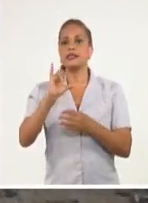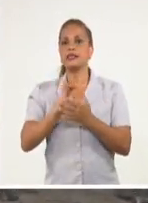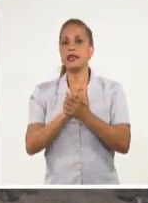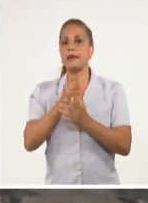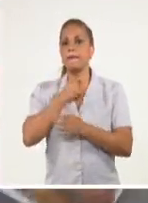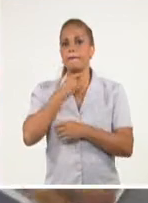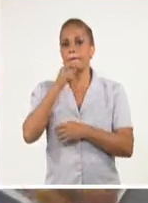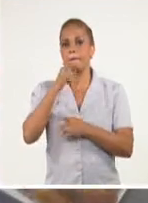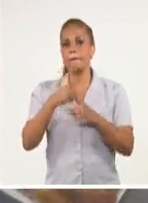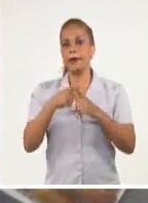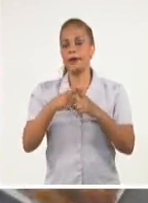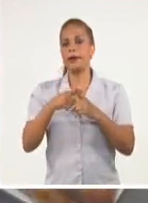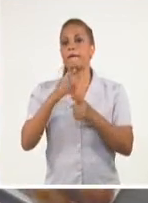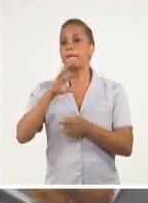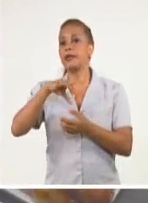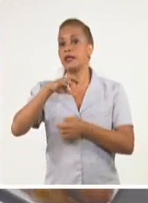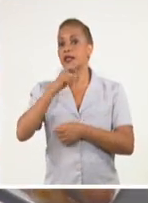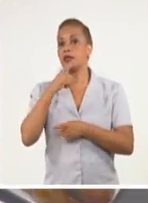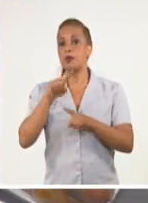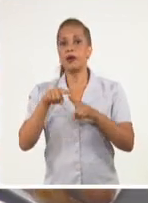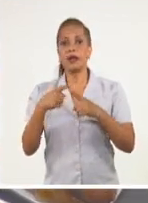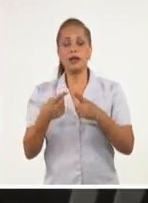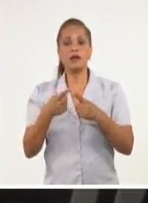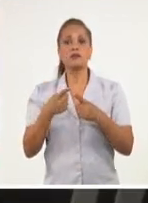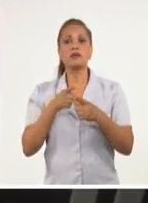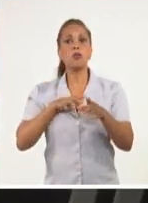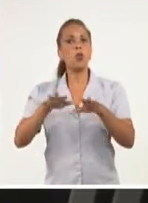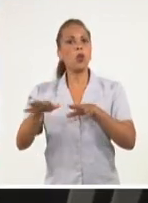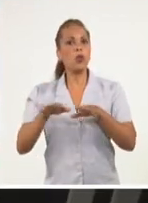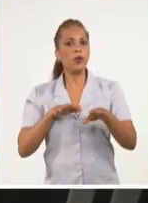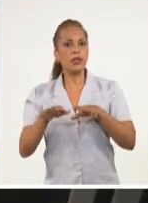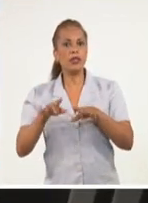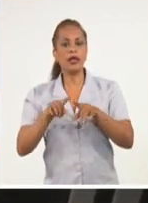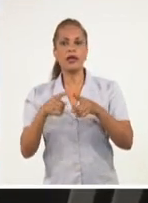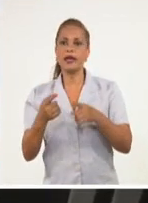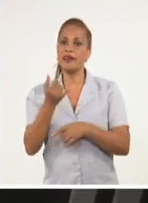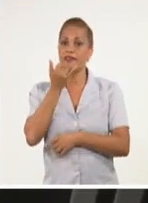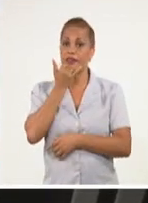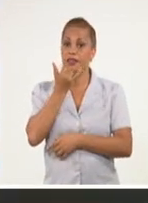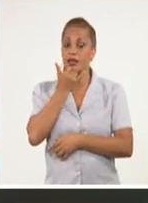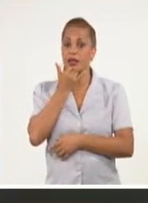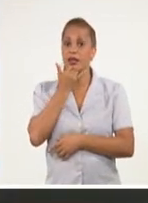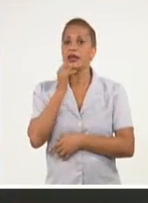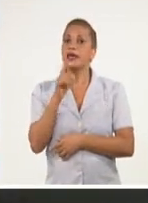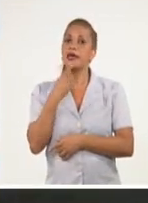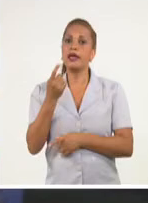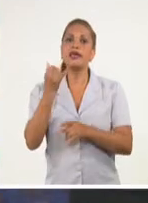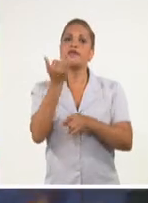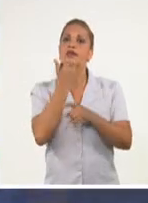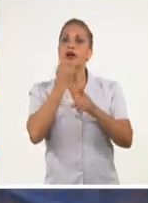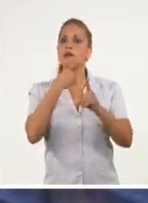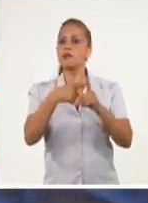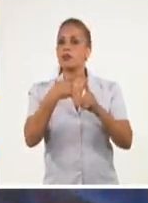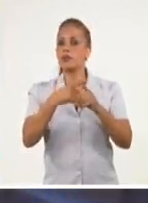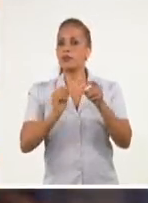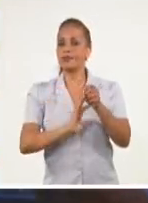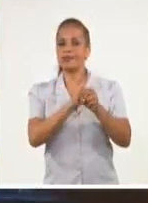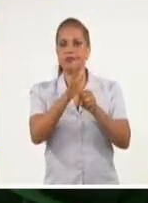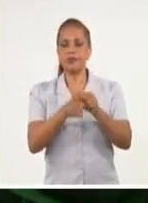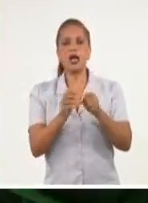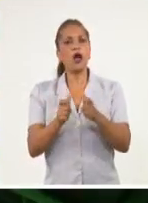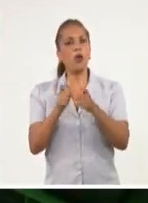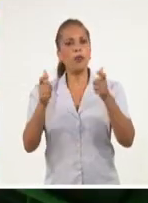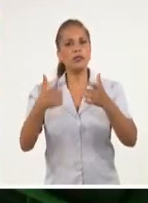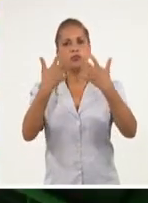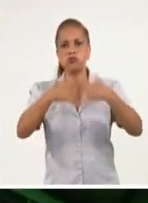Río. Motivados por eliminar la movilidad y evitar un mayor número de casos positivos a la COVID-19, aumentan sus